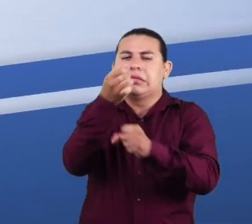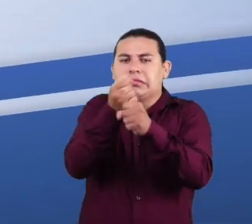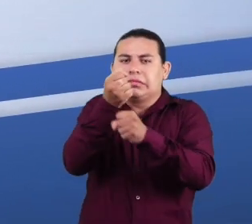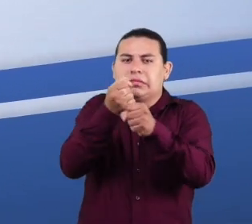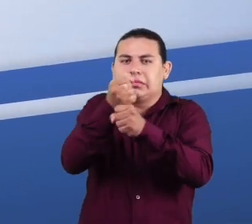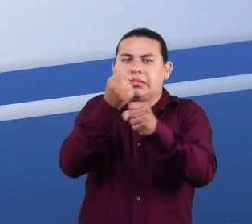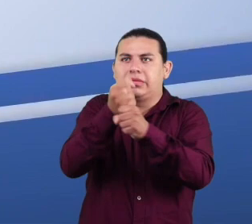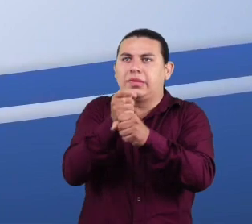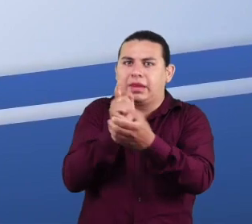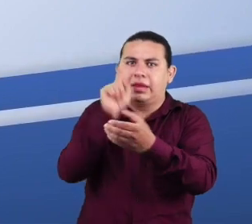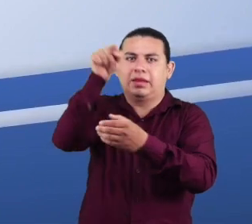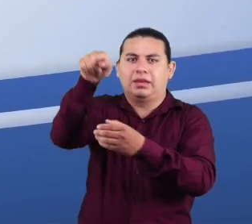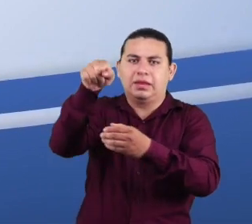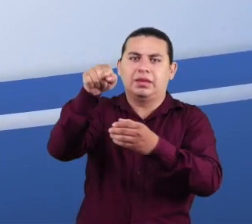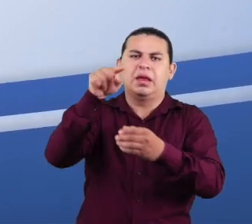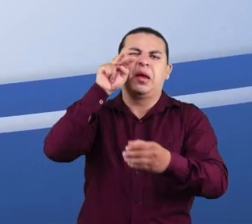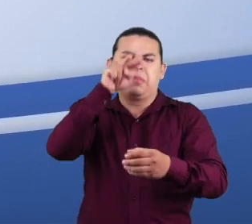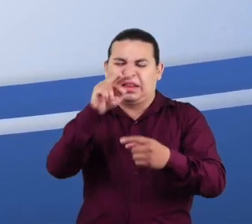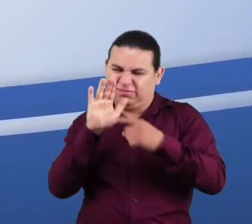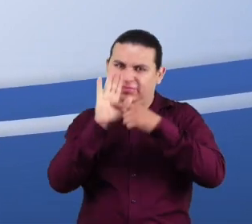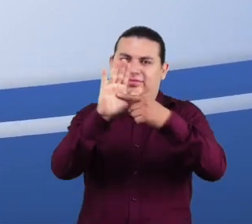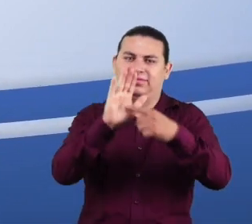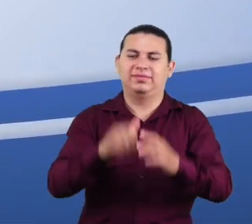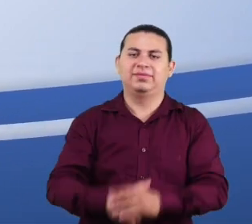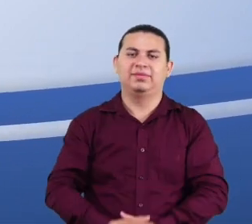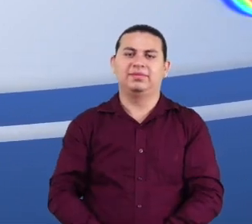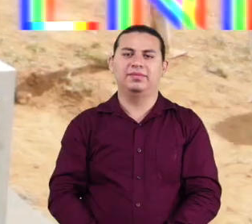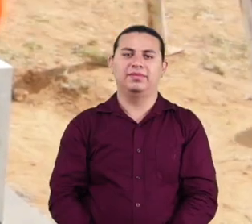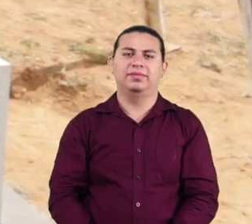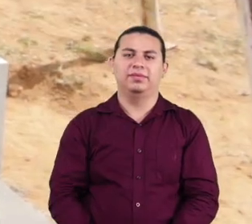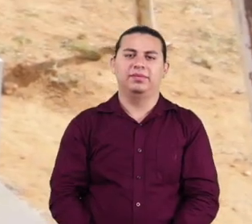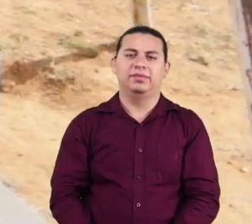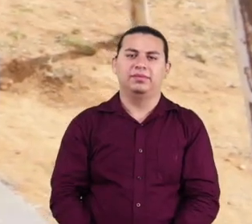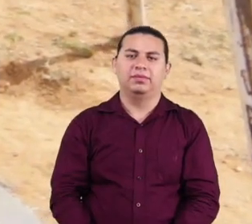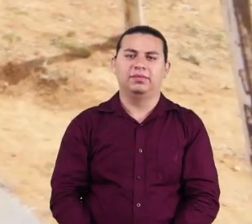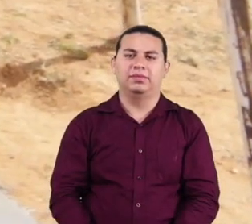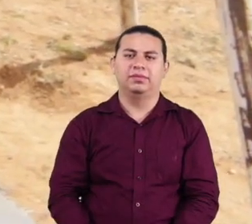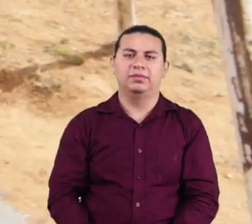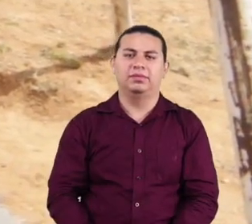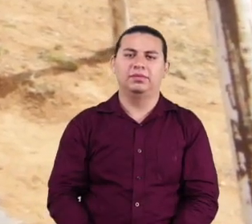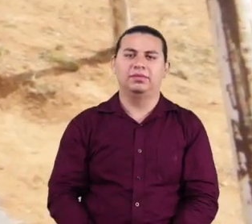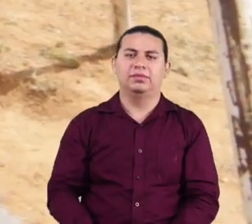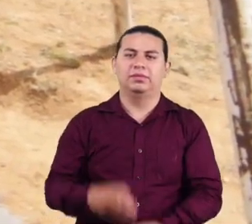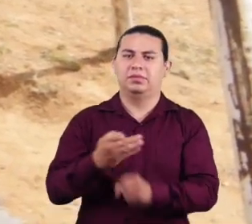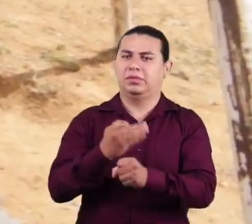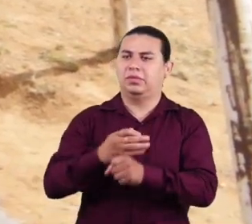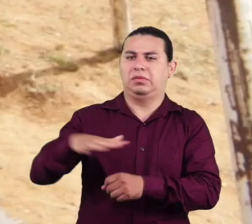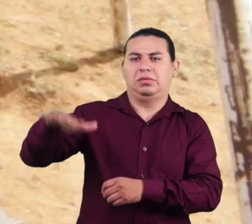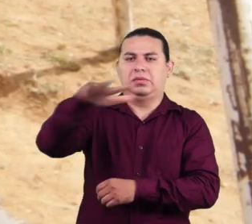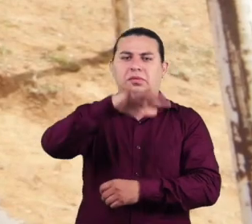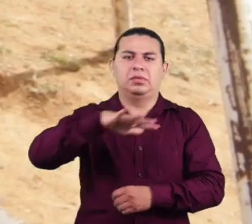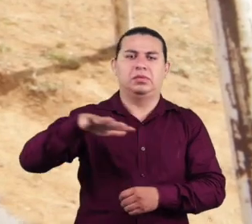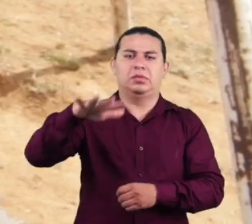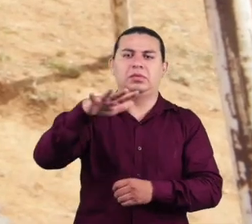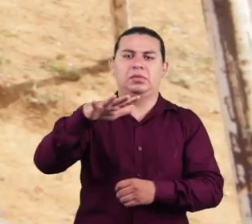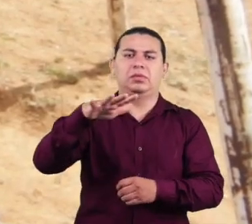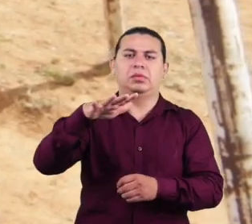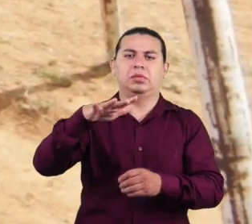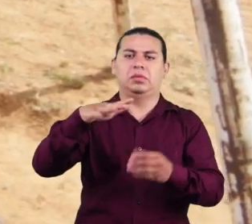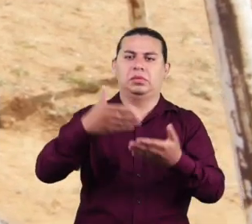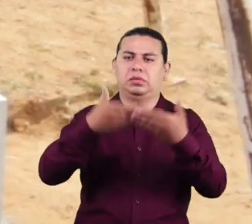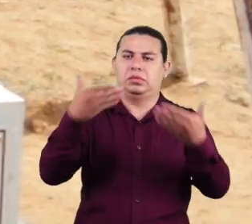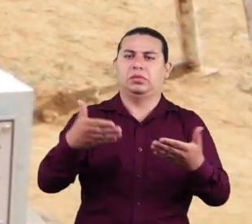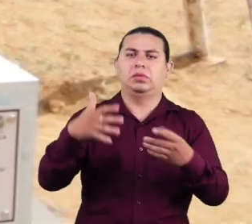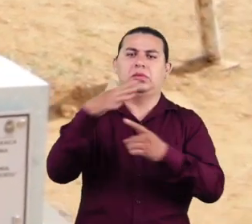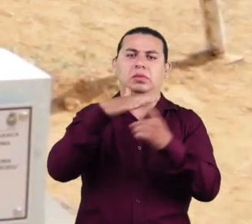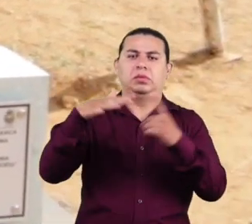prácticas sociales y su servicio social. Vamos a verlo. Sí, gracias. Muy buenos días a todo el auditorio. Estamos en